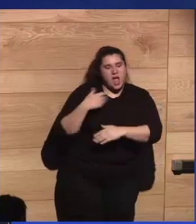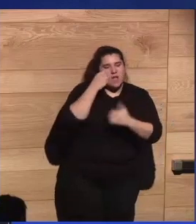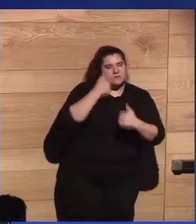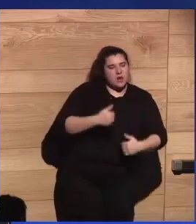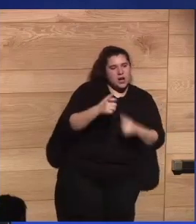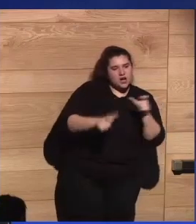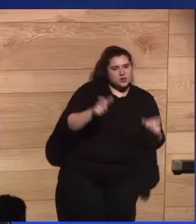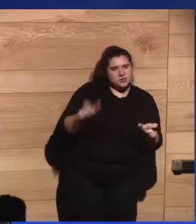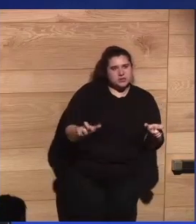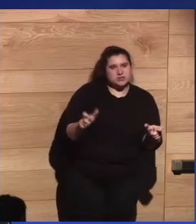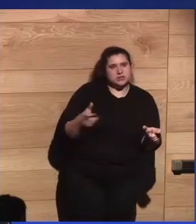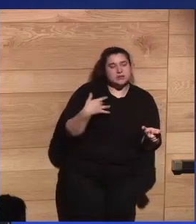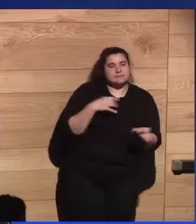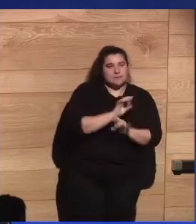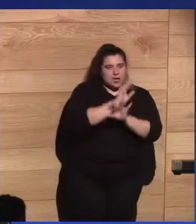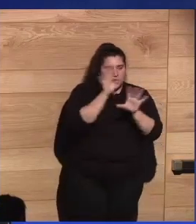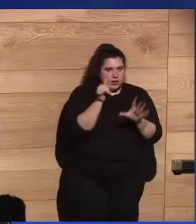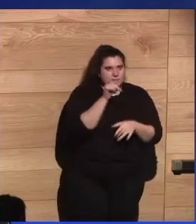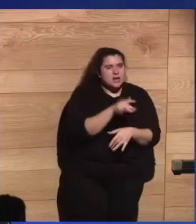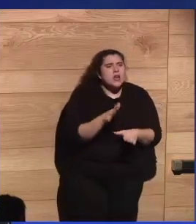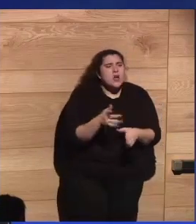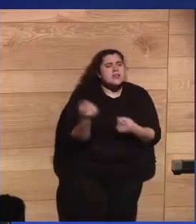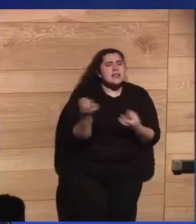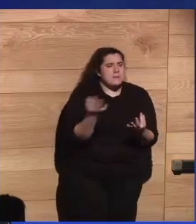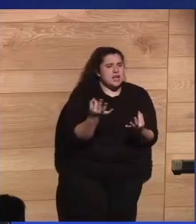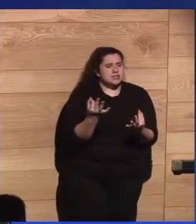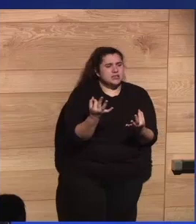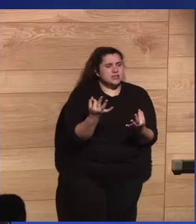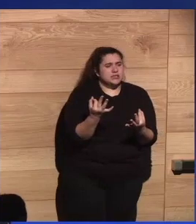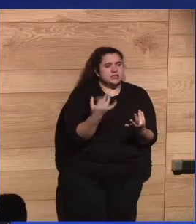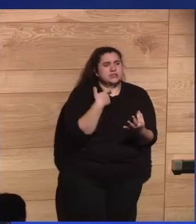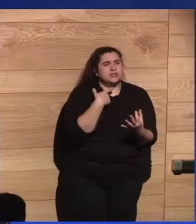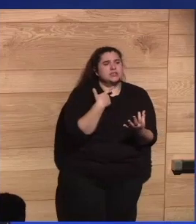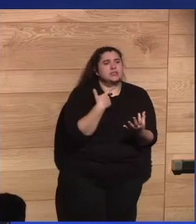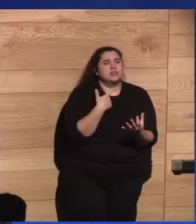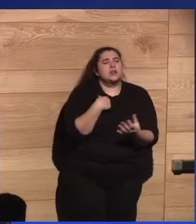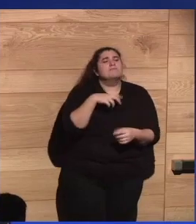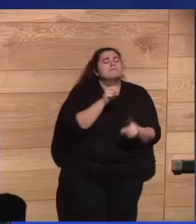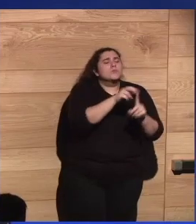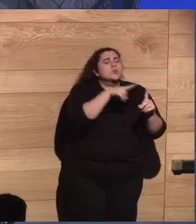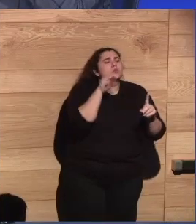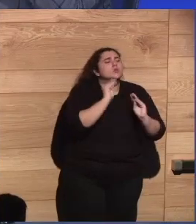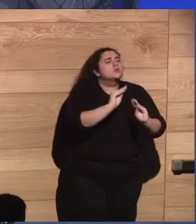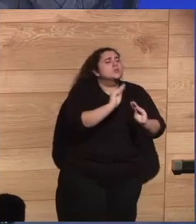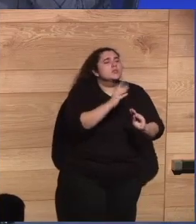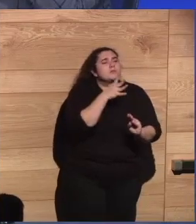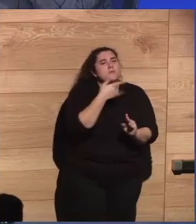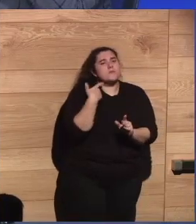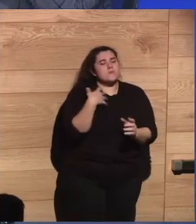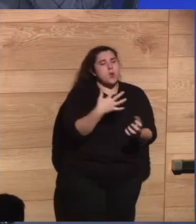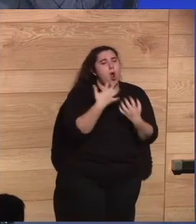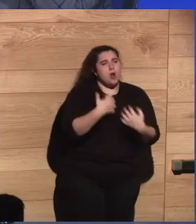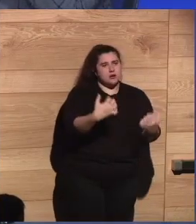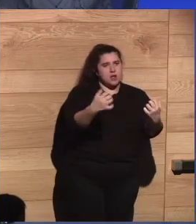humano claramente. Es decir, ¿qué es lo que nos pasa? ¿Cómo lo ves tú desde la dirección